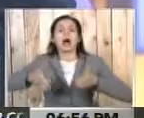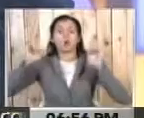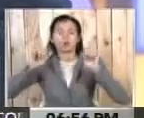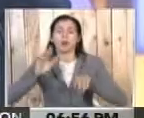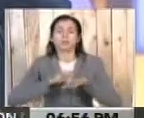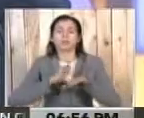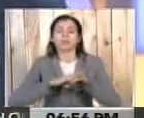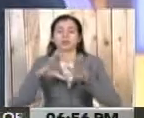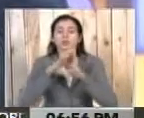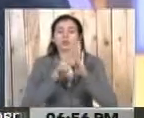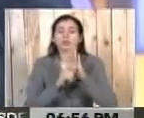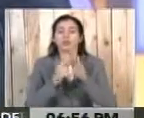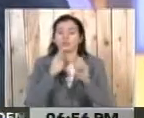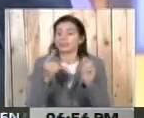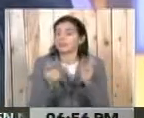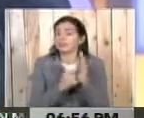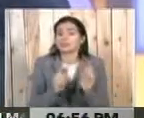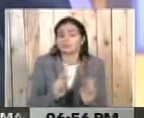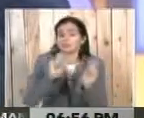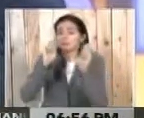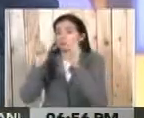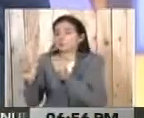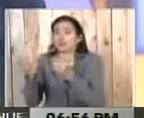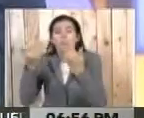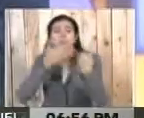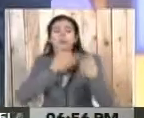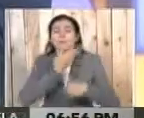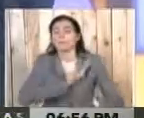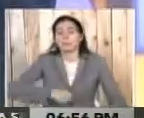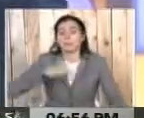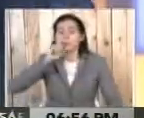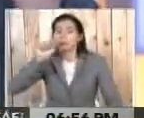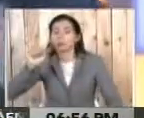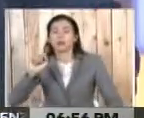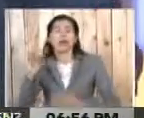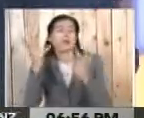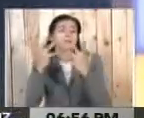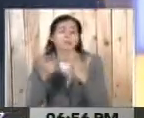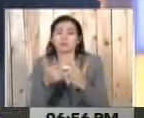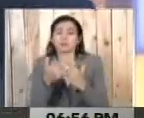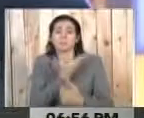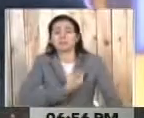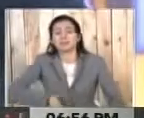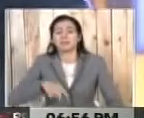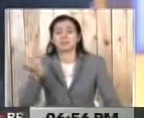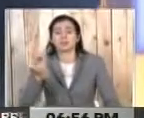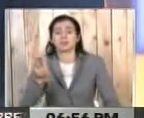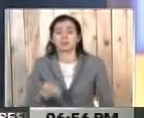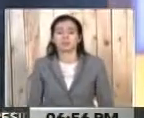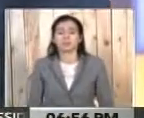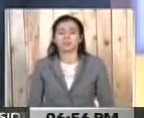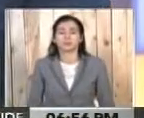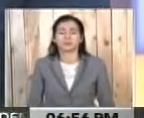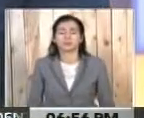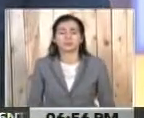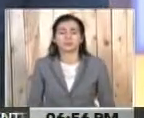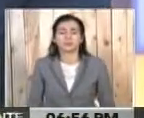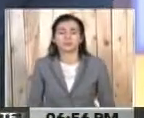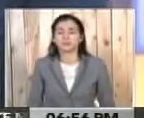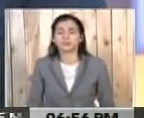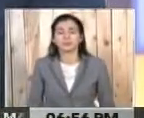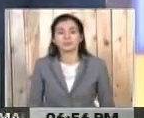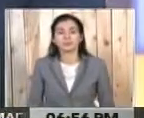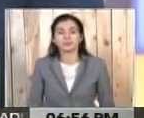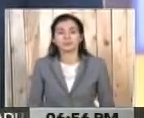la Constitución le da a él el rol exclusivo de administrar el espectro en nombre de todos nosotros, porque él es el presidente de todos los venezolanos. Entonces, por eso digo,